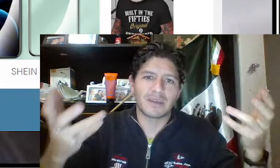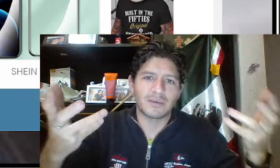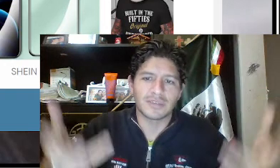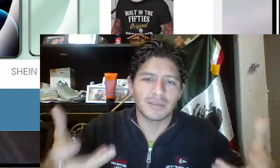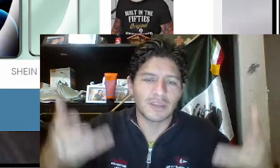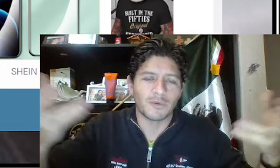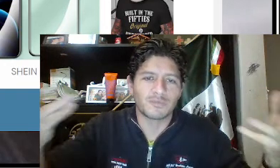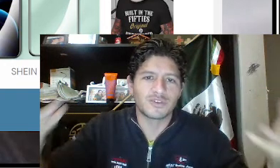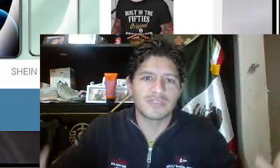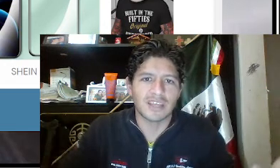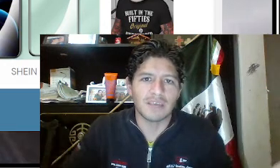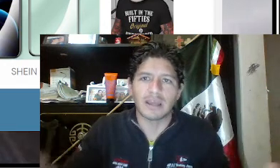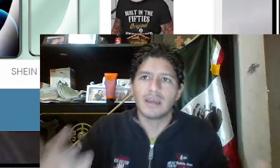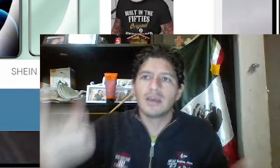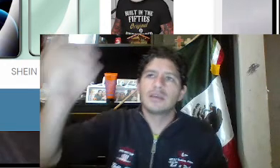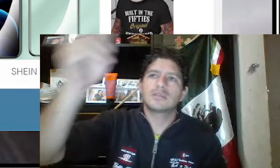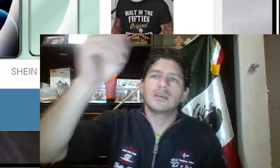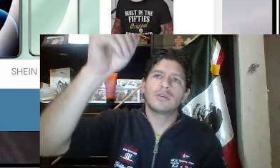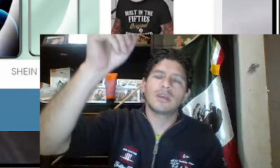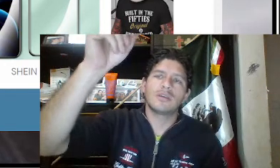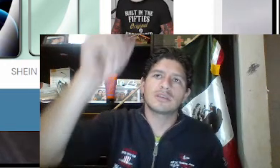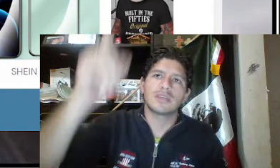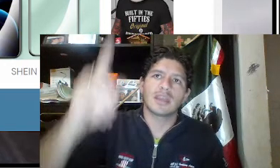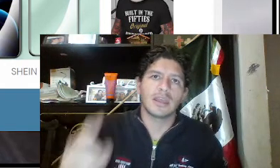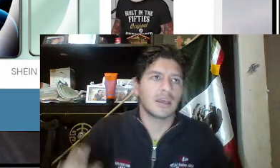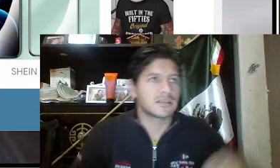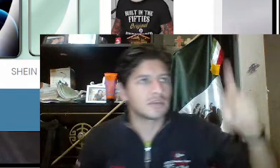una pregunta y una opción simple. Es que yo